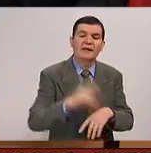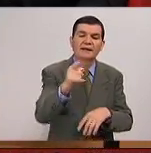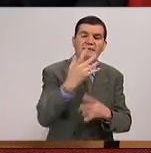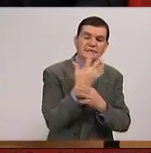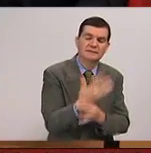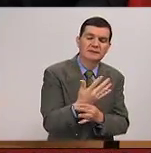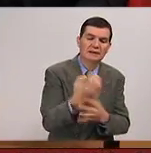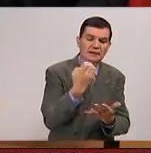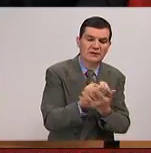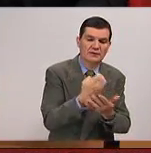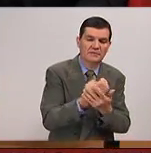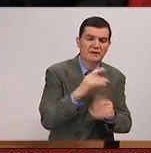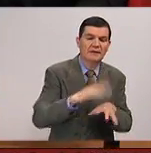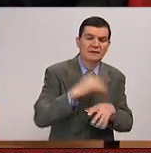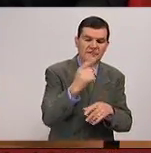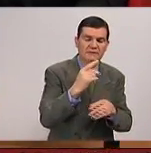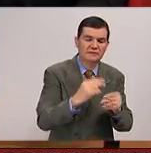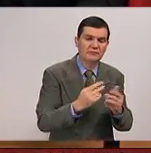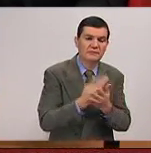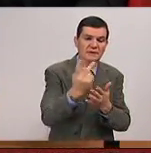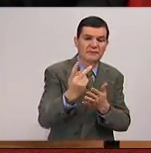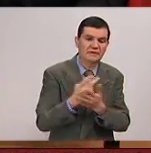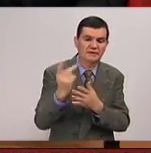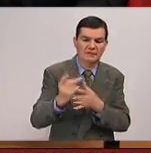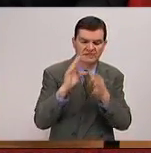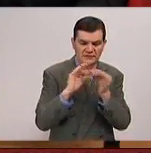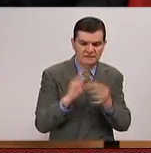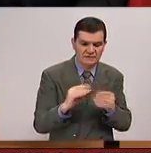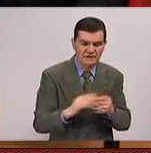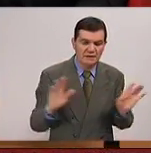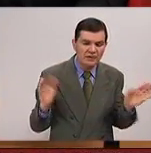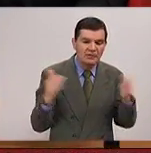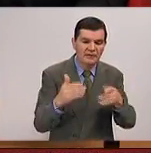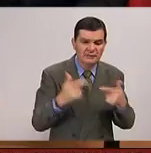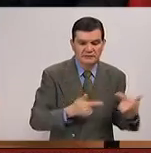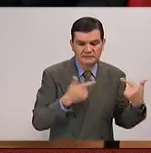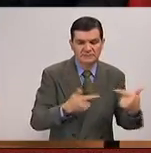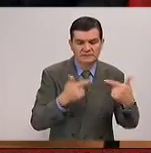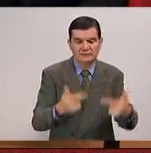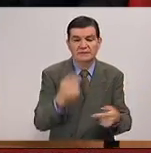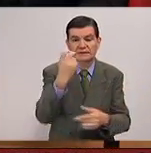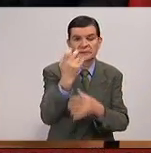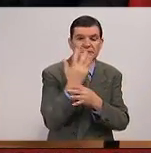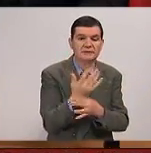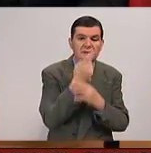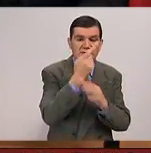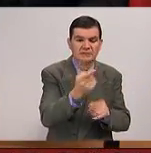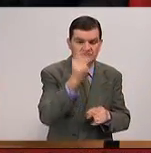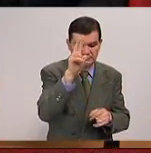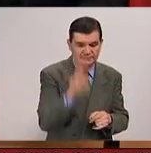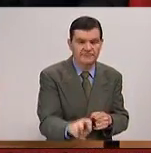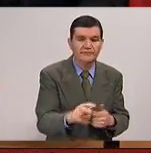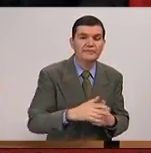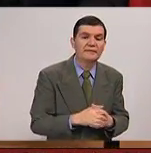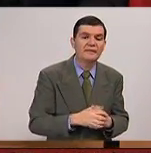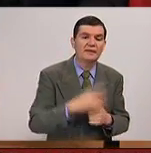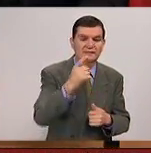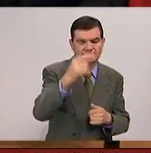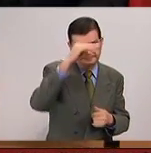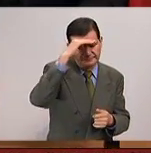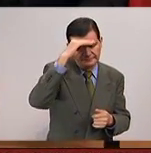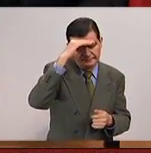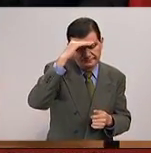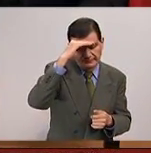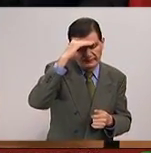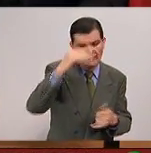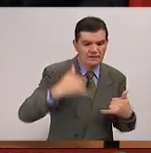Nobel de Economía, hablando precisamente de la brecha generacional, y él decía que efectivamente este